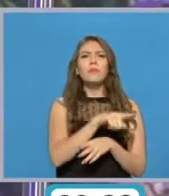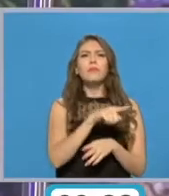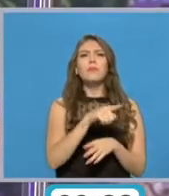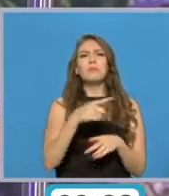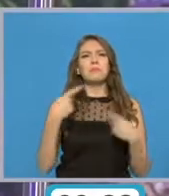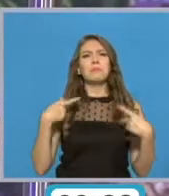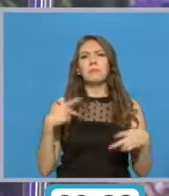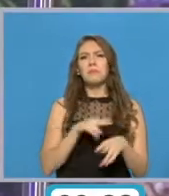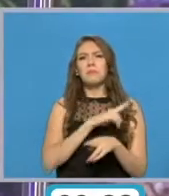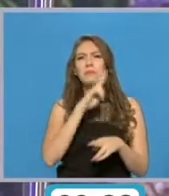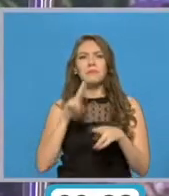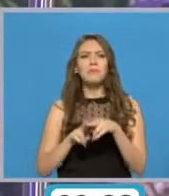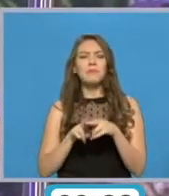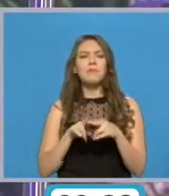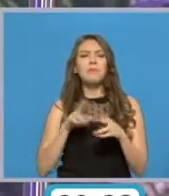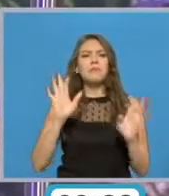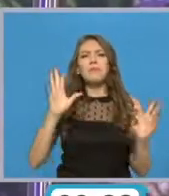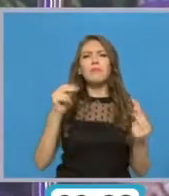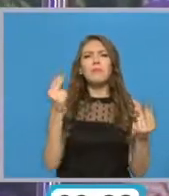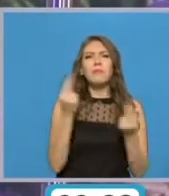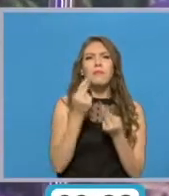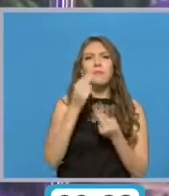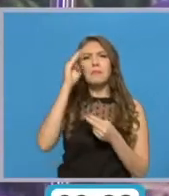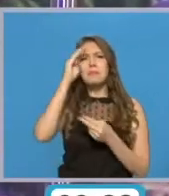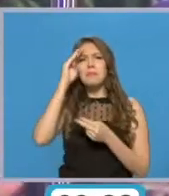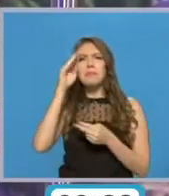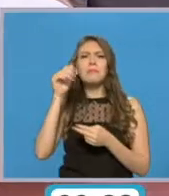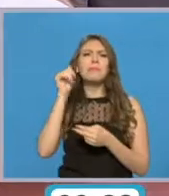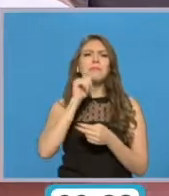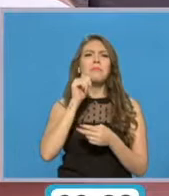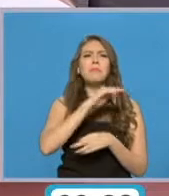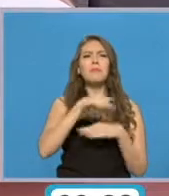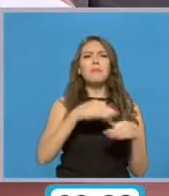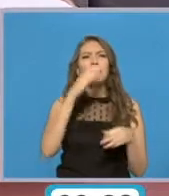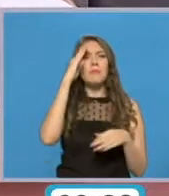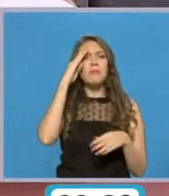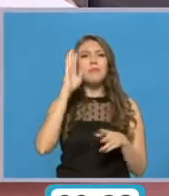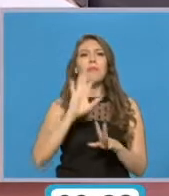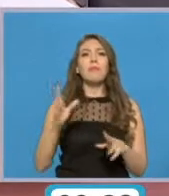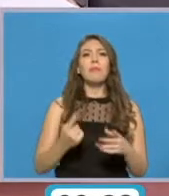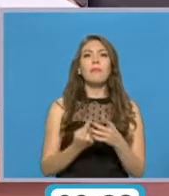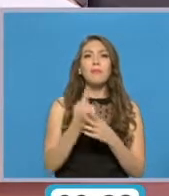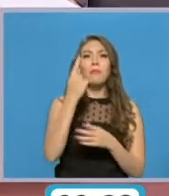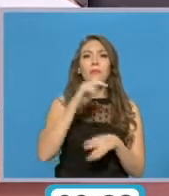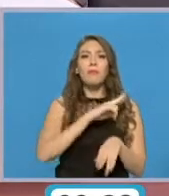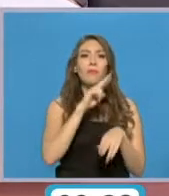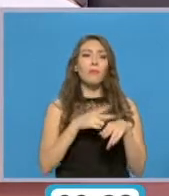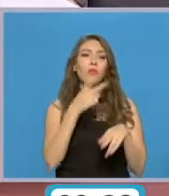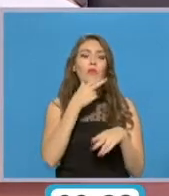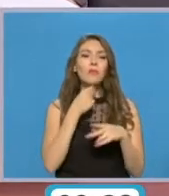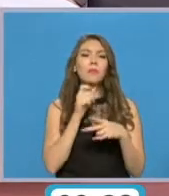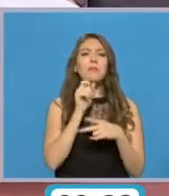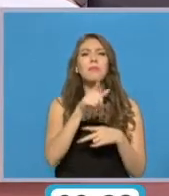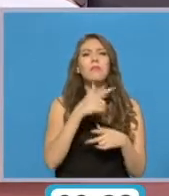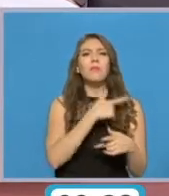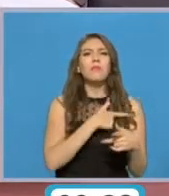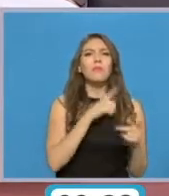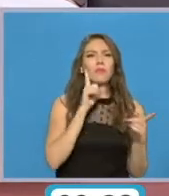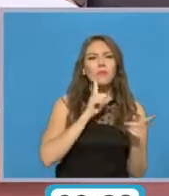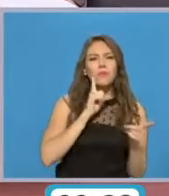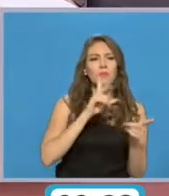reflexión. Claro. ¿No? O sea, todos dan por hecho que seremos heterosexuales, viviremos en la heterosexualidad. Y la sociedad te cobija, ¿no? Y